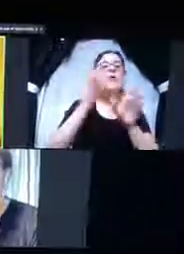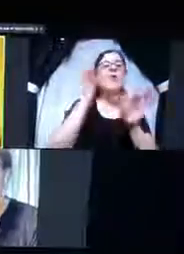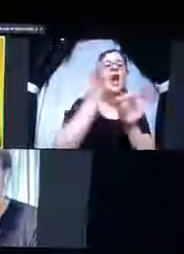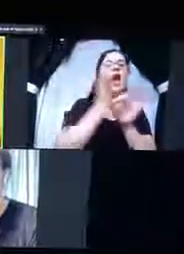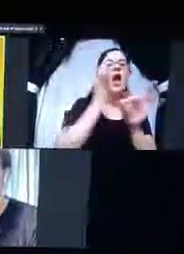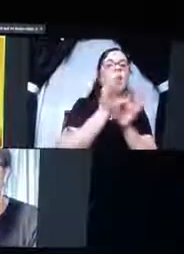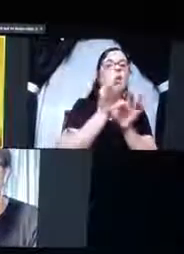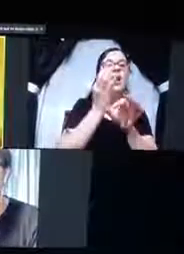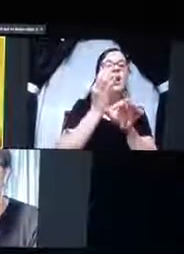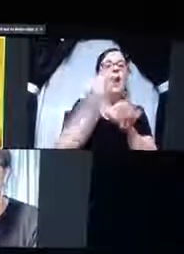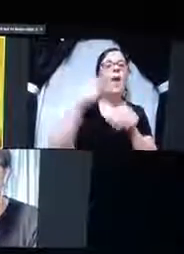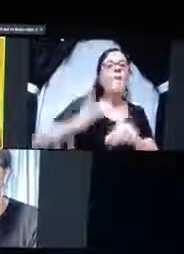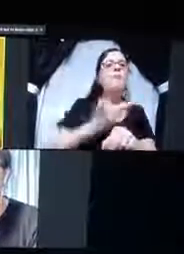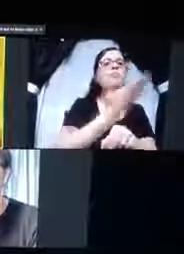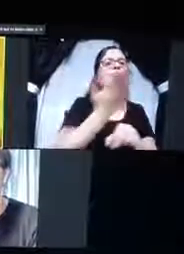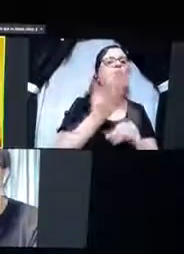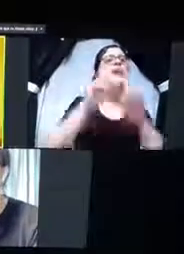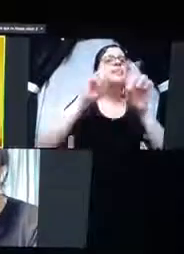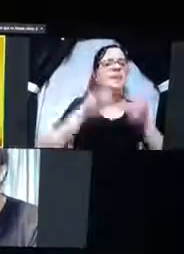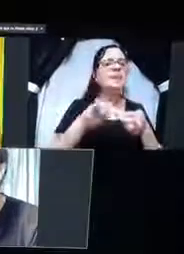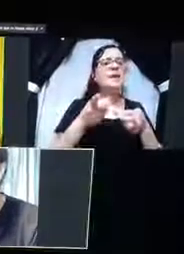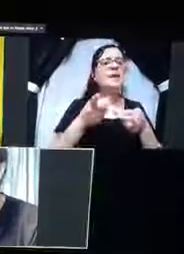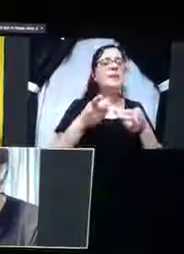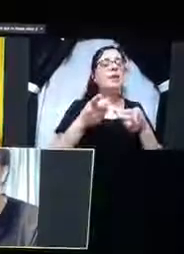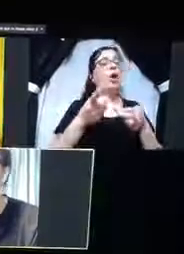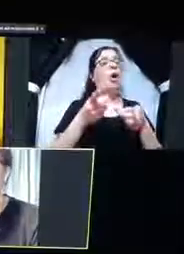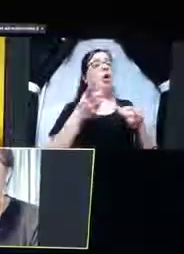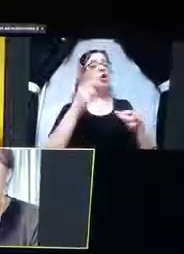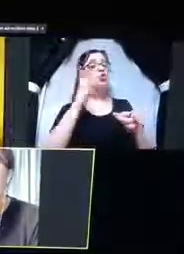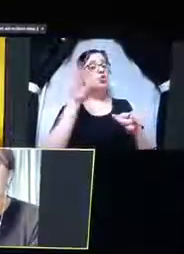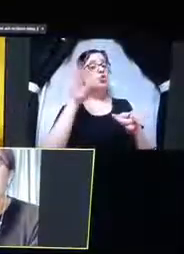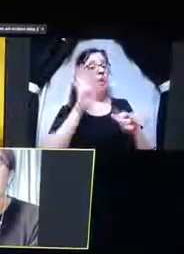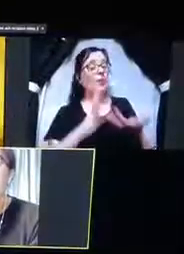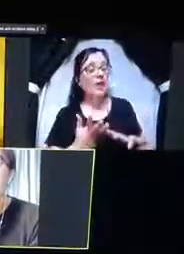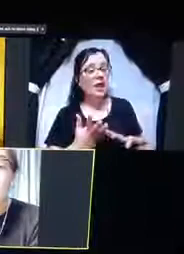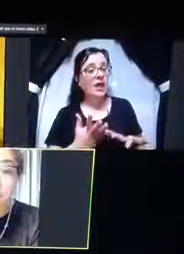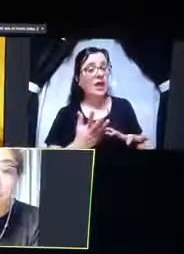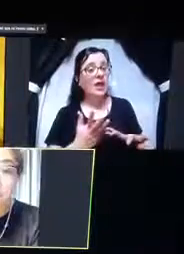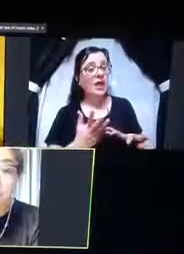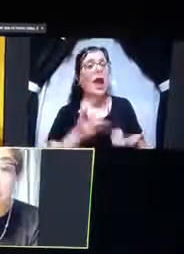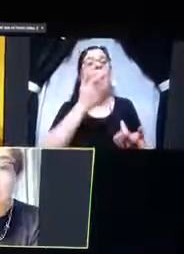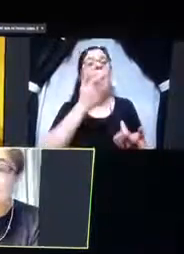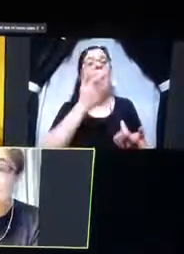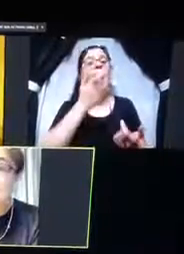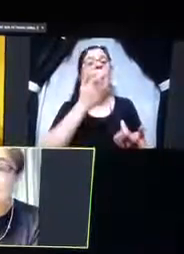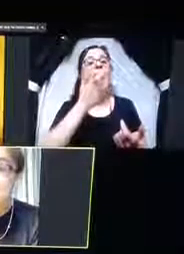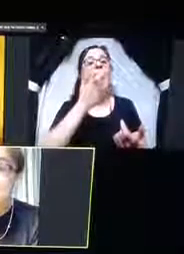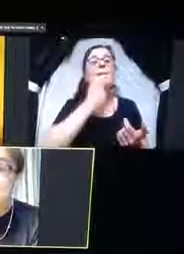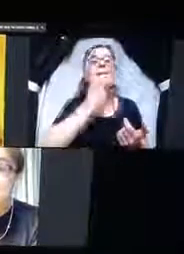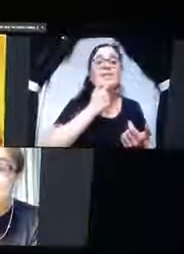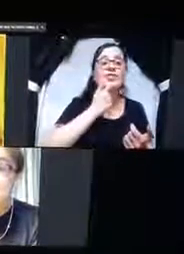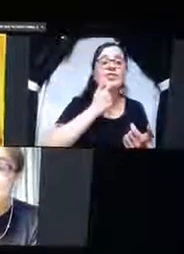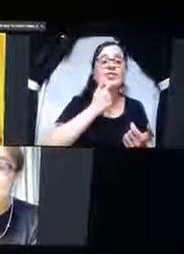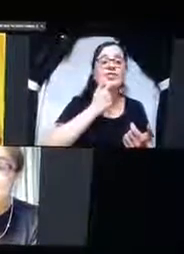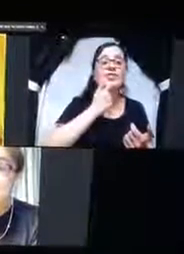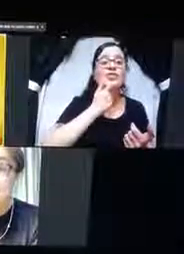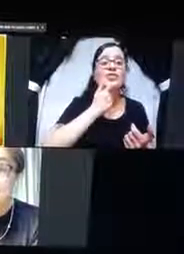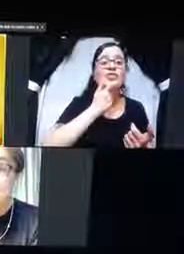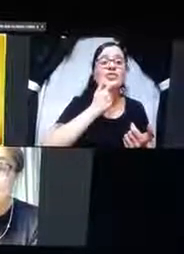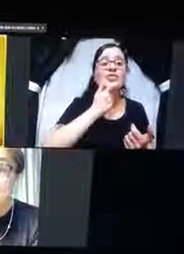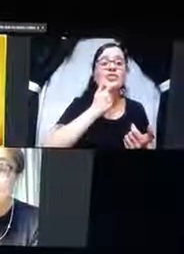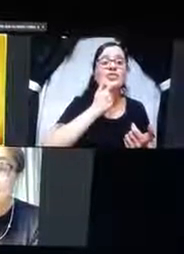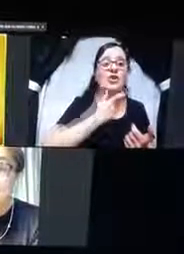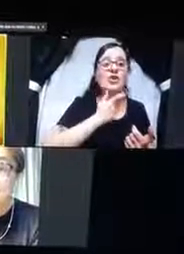¿En escuelas públicas? ¡Ay, qué lindo! En Mendoza tenemos escuelas públicas trabajando con gabinete de logopeda. Sí,